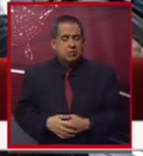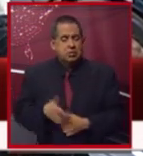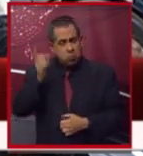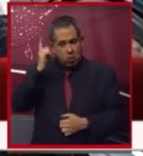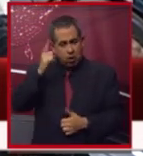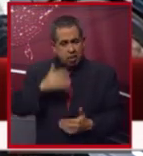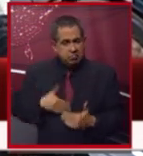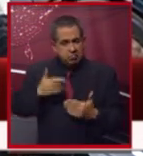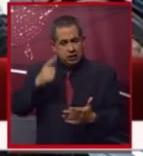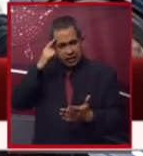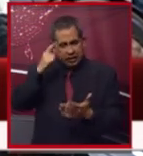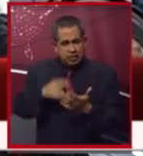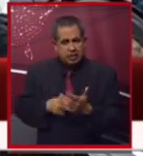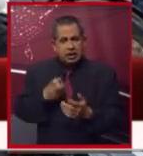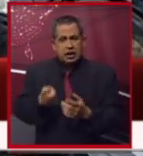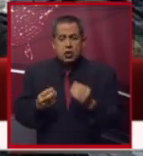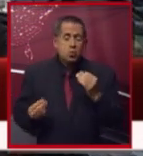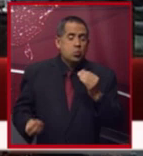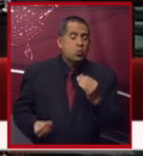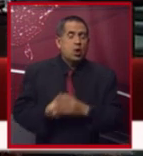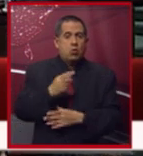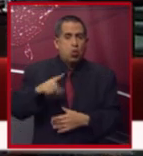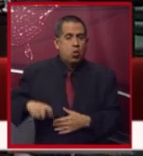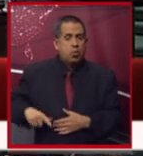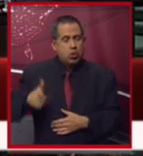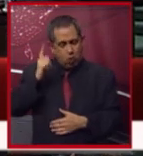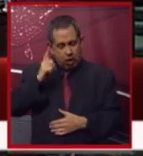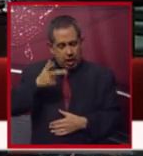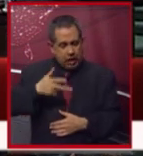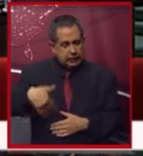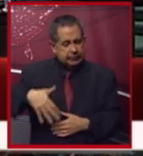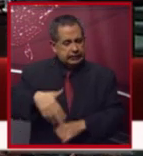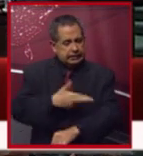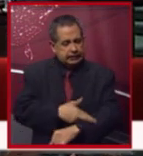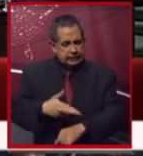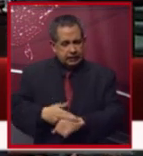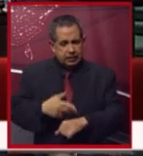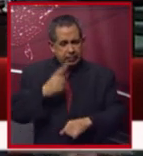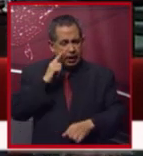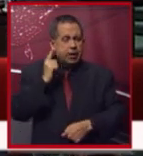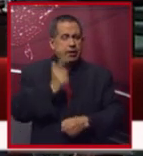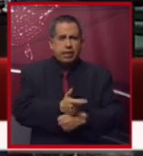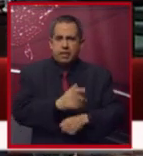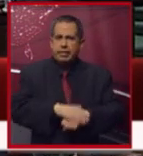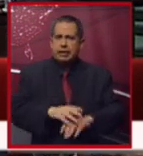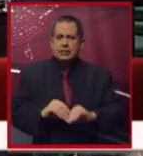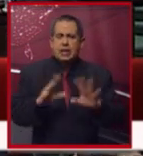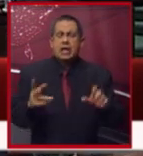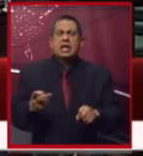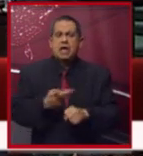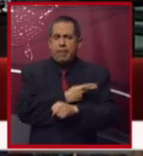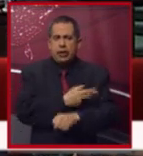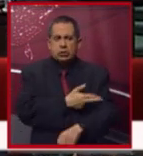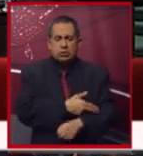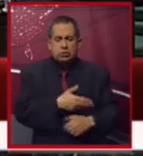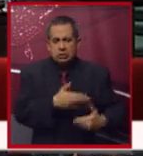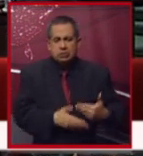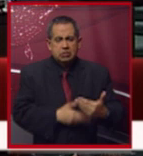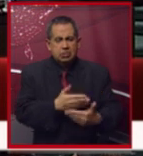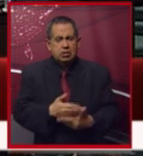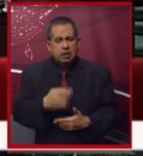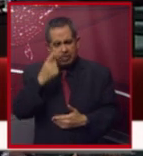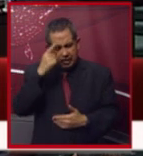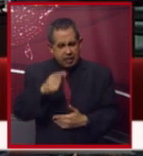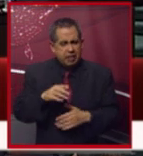Confiamos y creemos que este nuevo gobierno hará lo correcto para esclarecer todos los casos y hacer